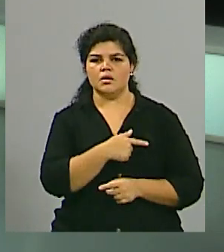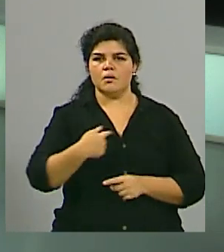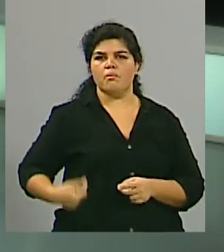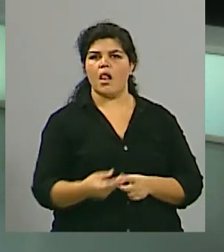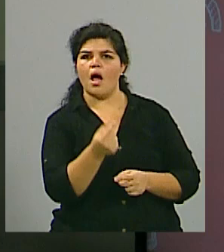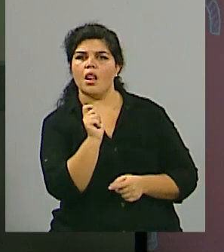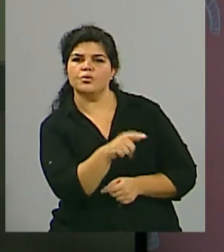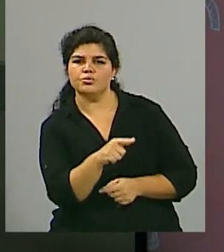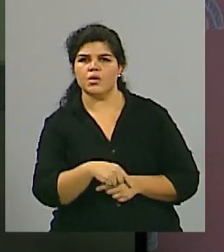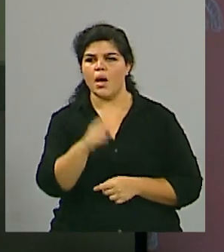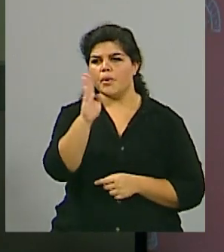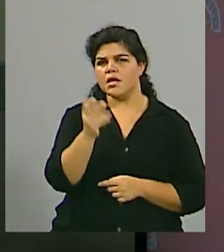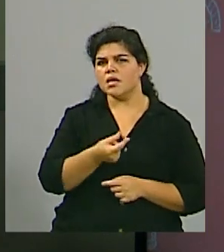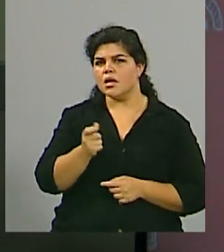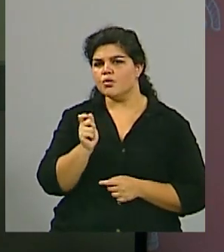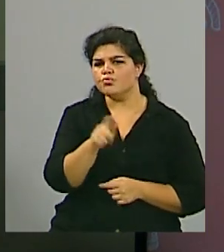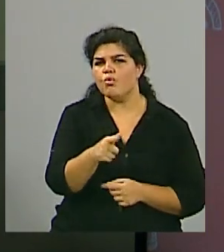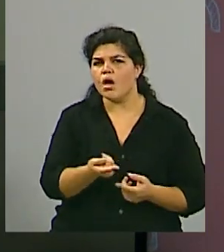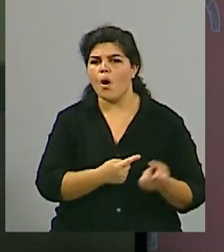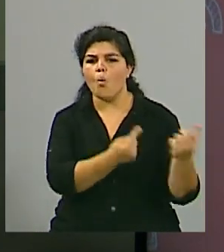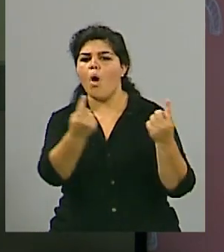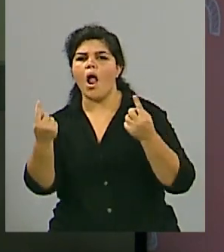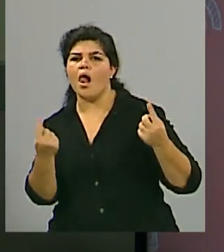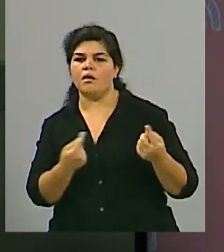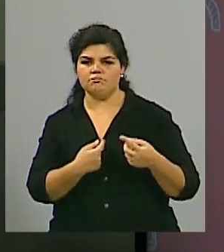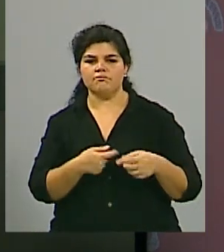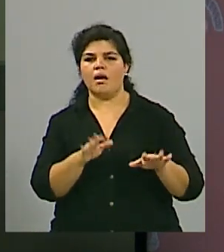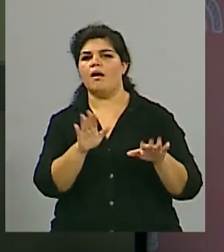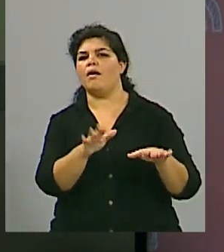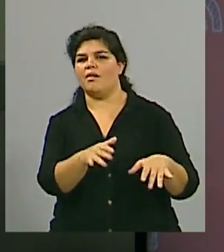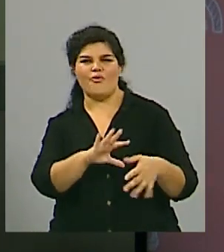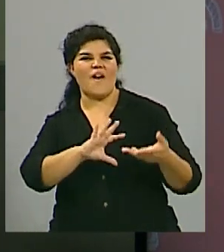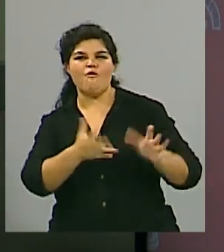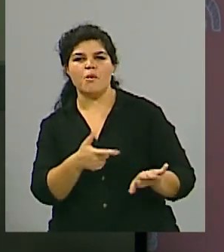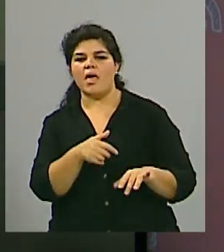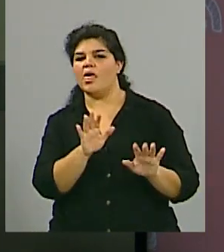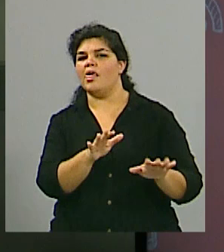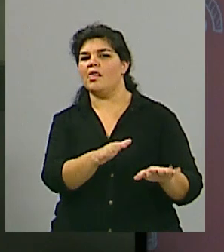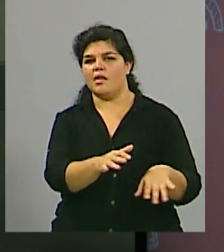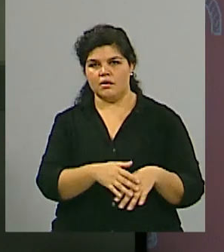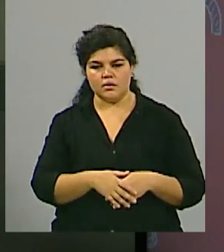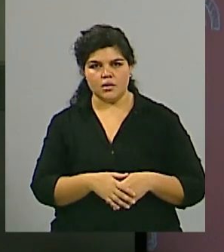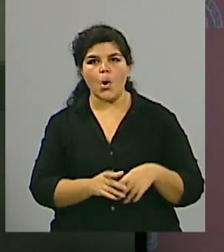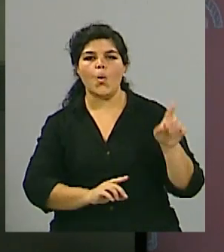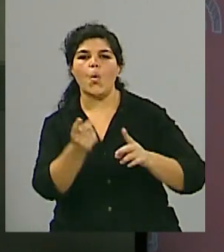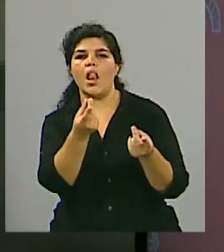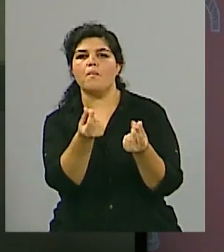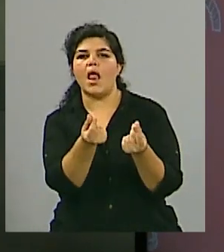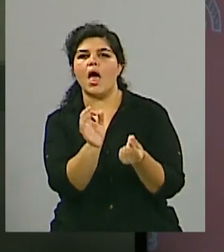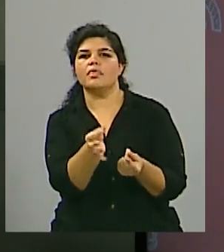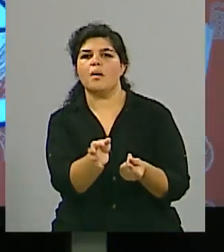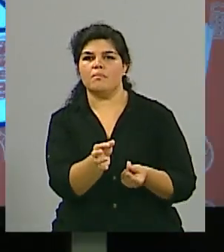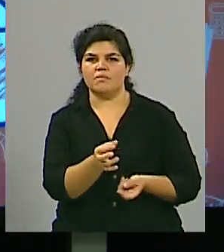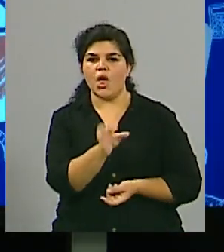como menospreciando, ¿no? Esa posibilidad de que se empiece a hablar y negociar con una moneda que no sea la